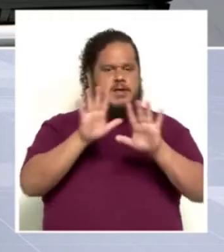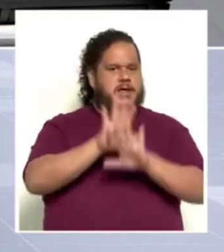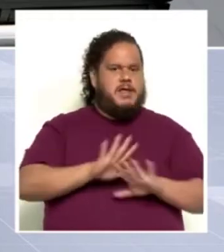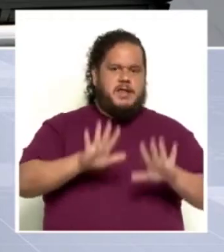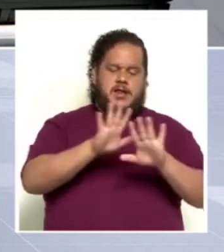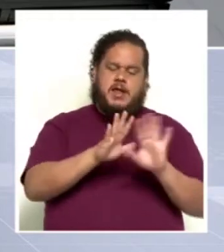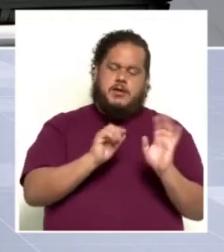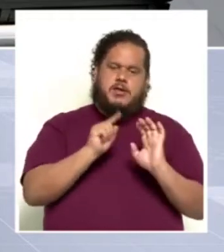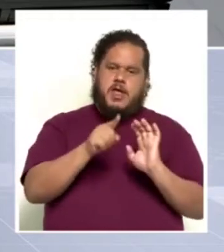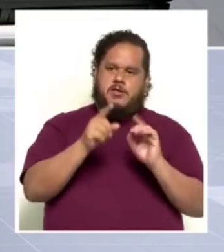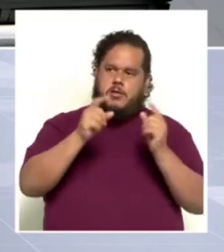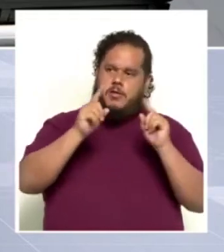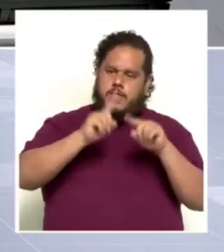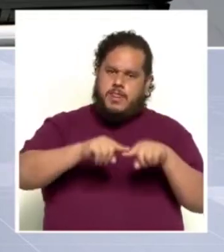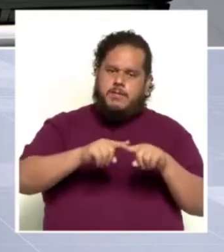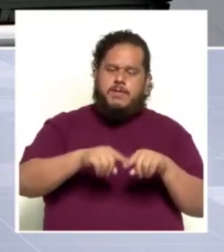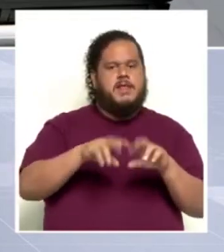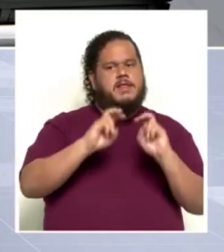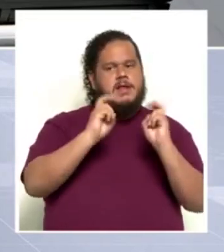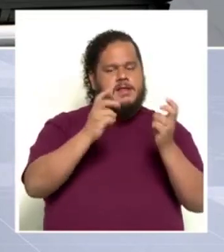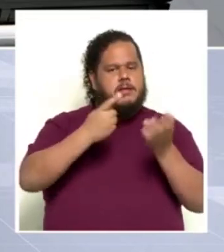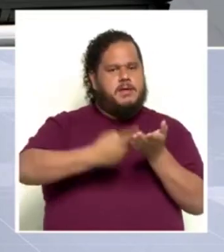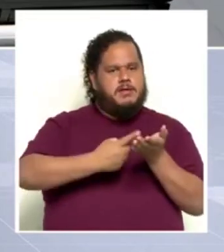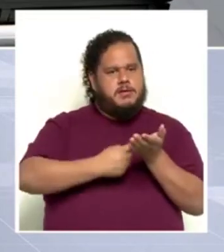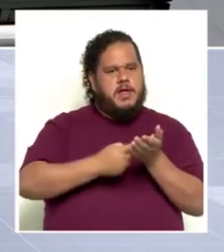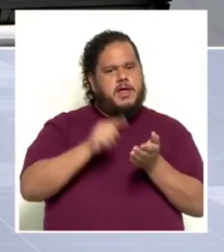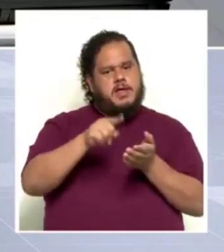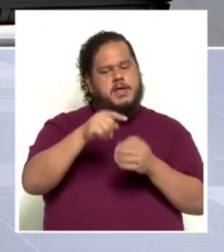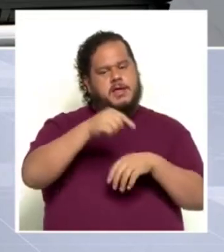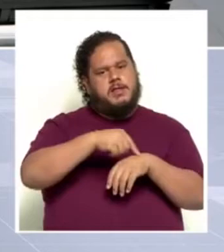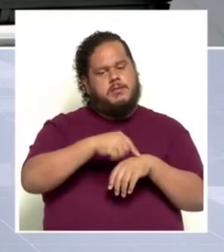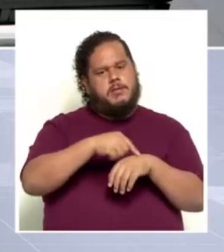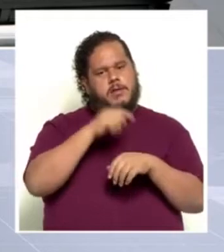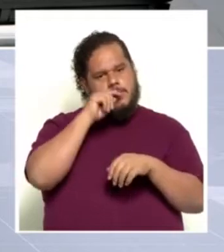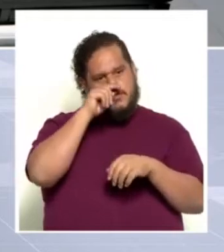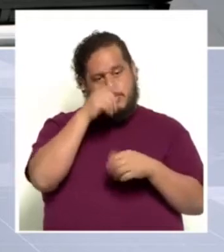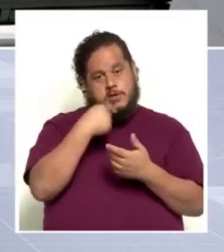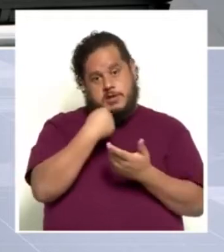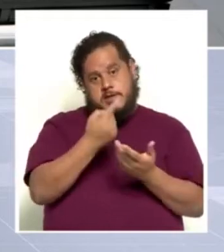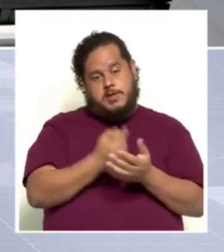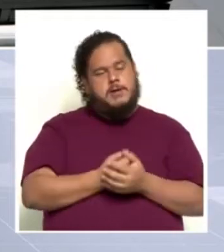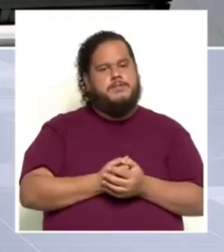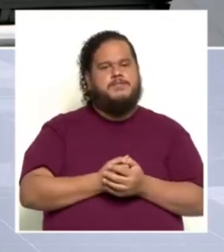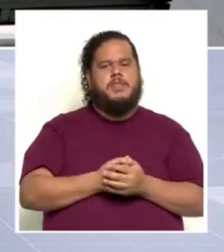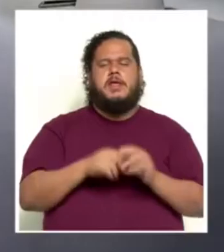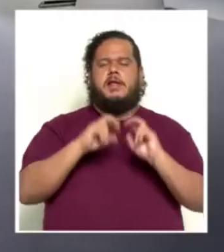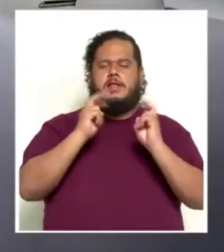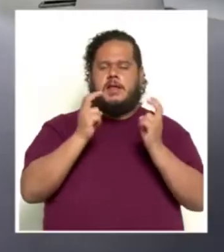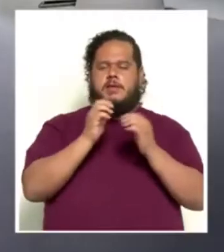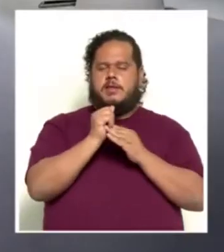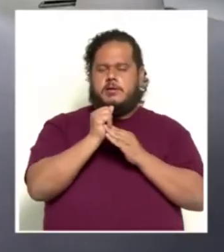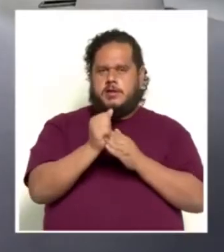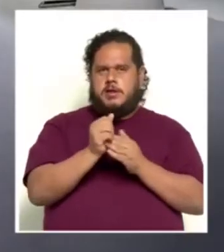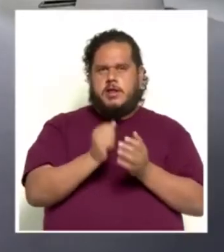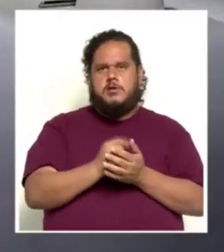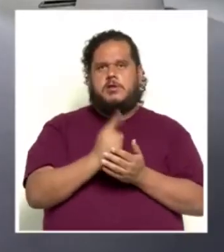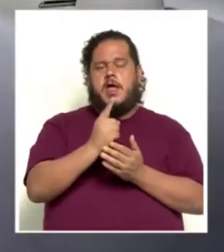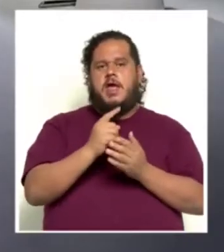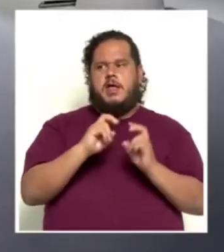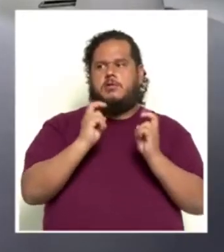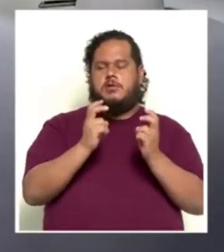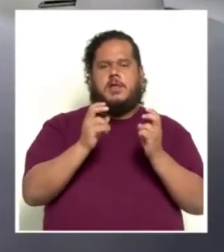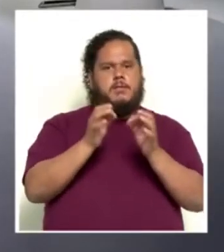también dependerá de la temática de discusión que en ese momento se apunte. Claro. El tema de los liderazgos es un tema